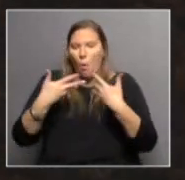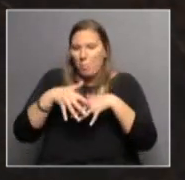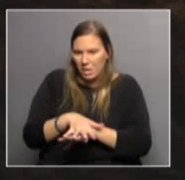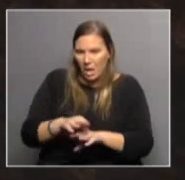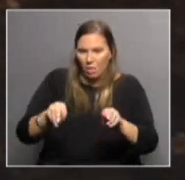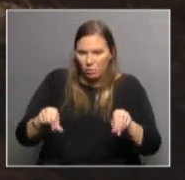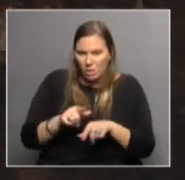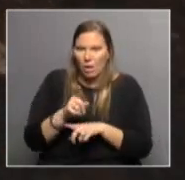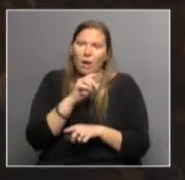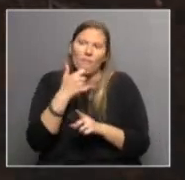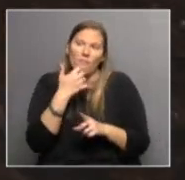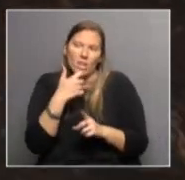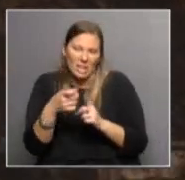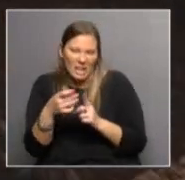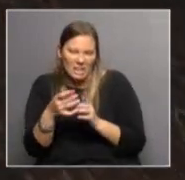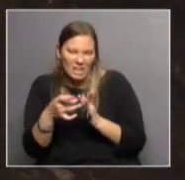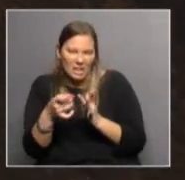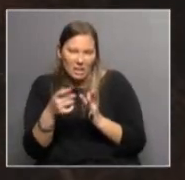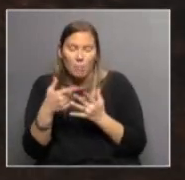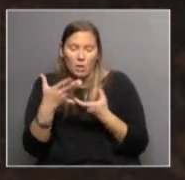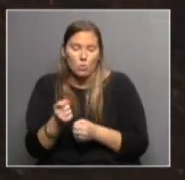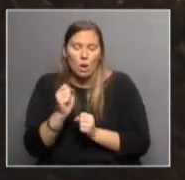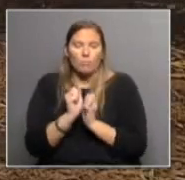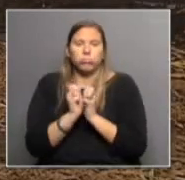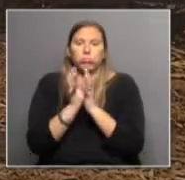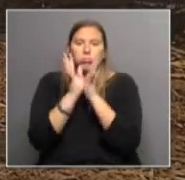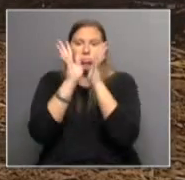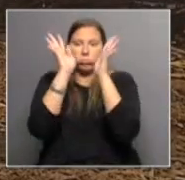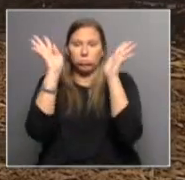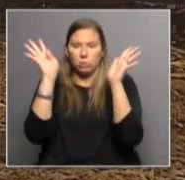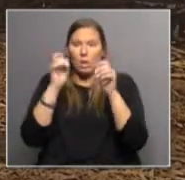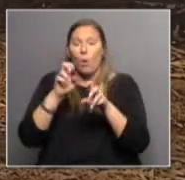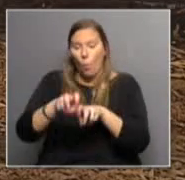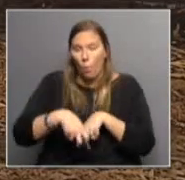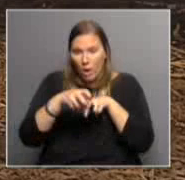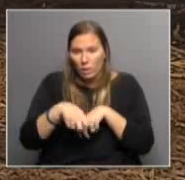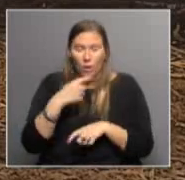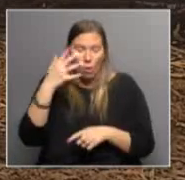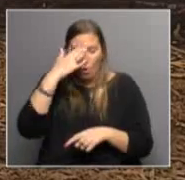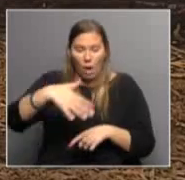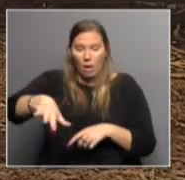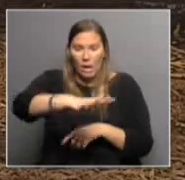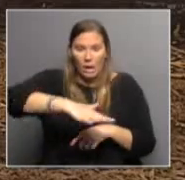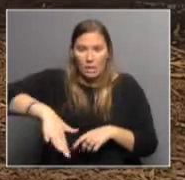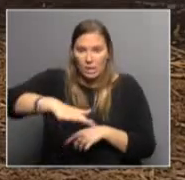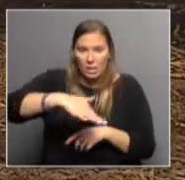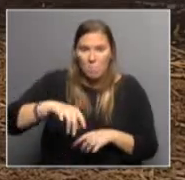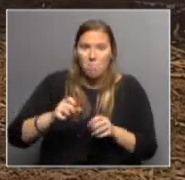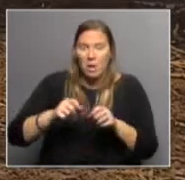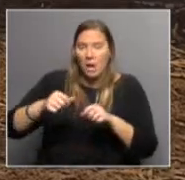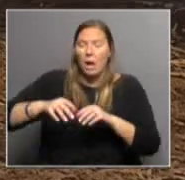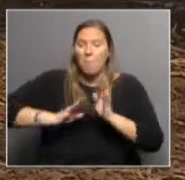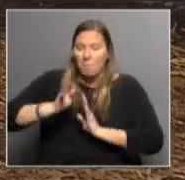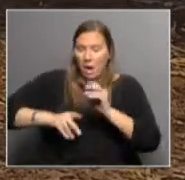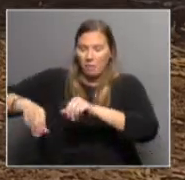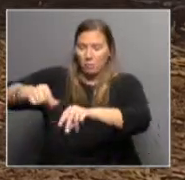tierra menos rica en nutrientes para ayudar a crecer esas plantas. Ya sea en huertas o en el jardín para el pasto, se puede echar sobre el pasto,